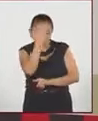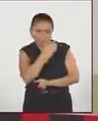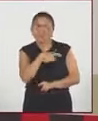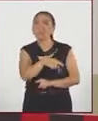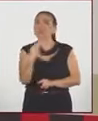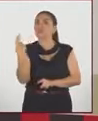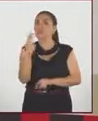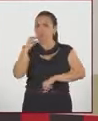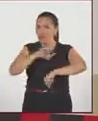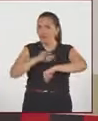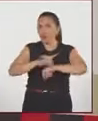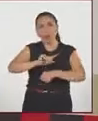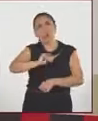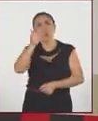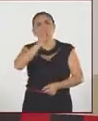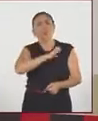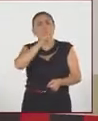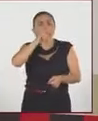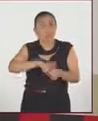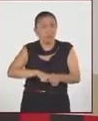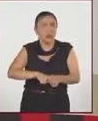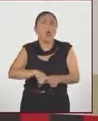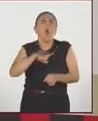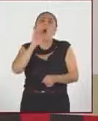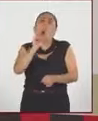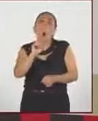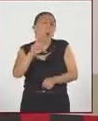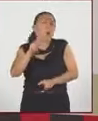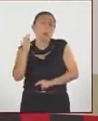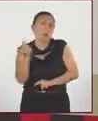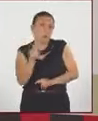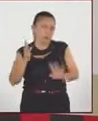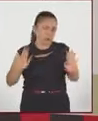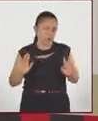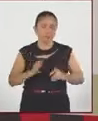es necesario algún especialista o no.